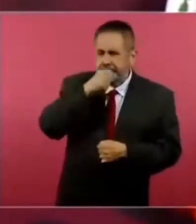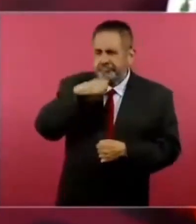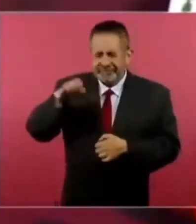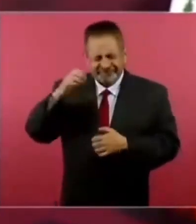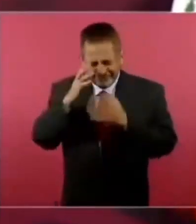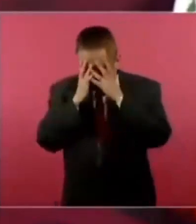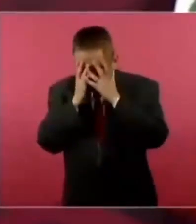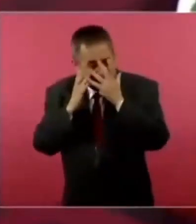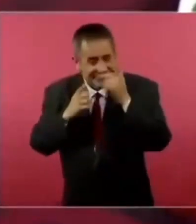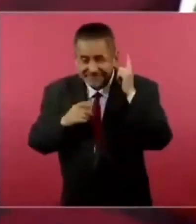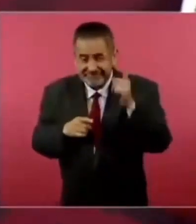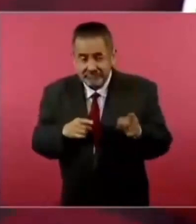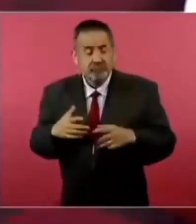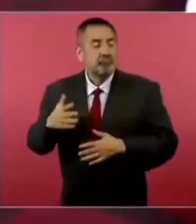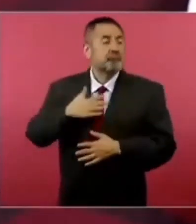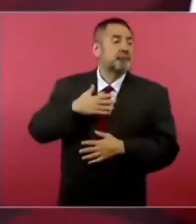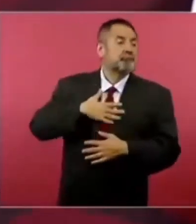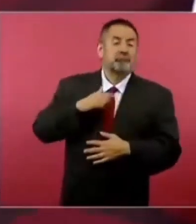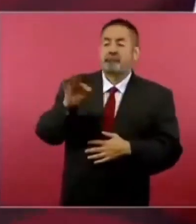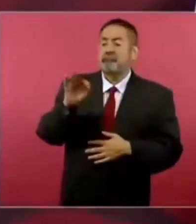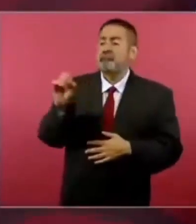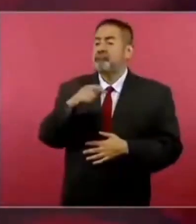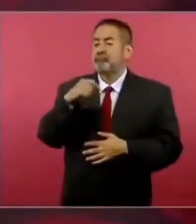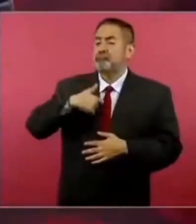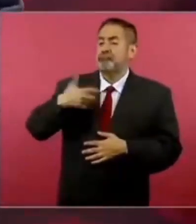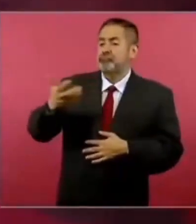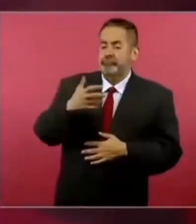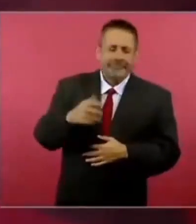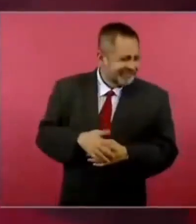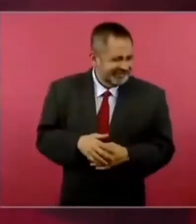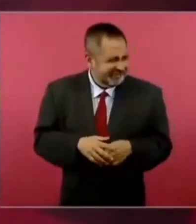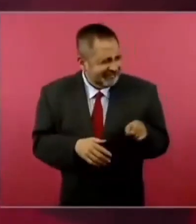Se atreve a decir, porque son